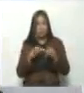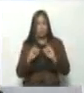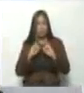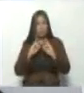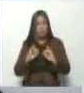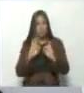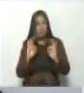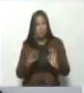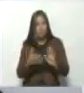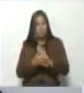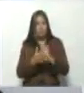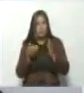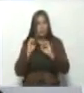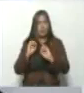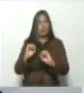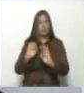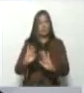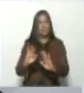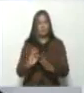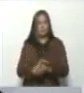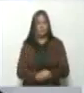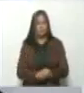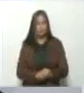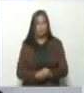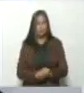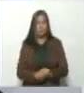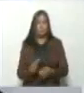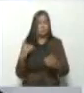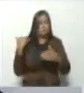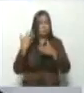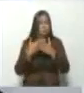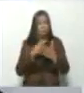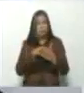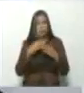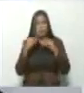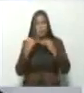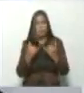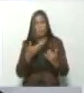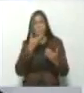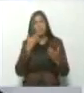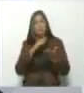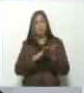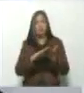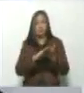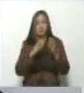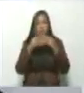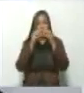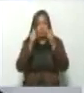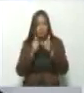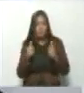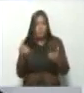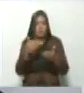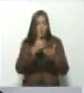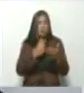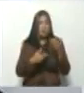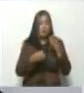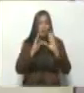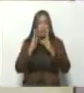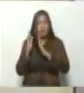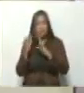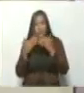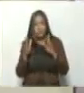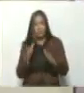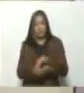las parroquias, para evitar esa... Sí, es un poco lo que venía hablando. La clave del mejoramiento de todo el sistema de recolección ha sido la organización